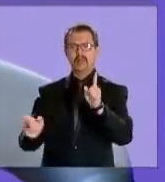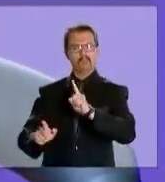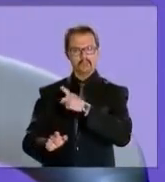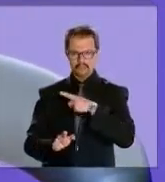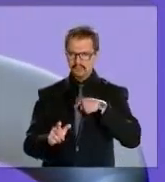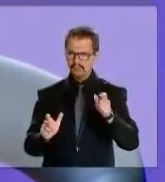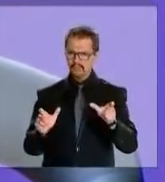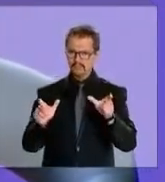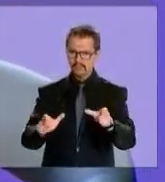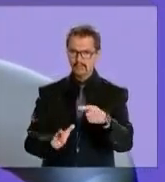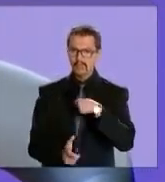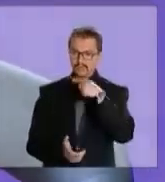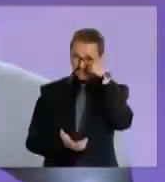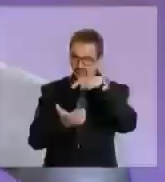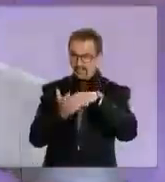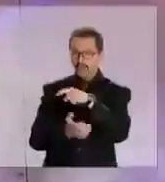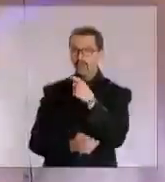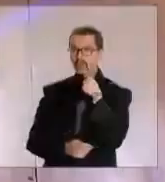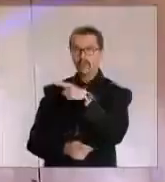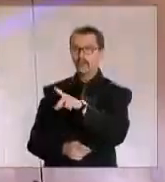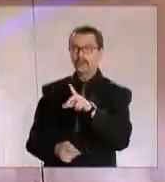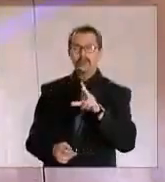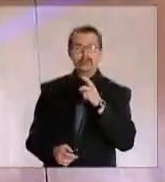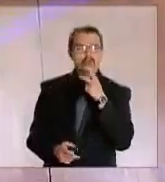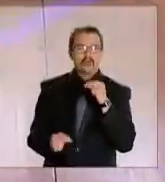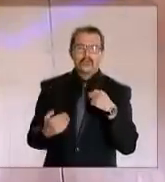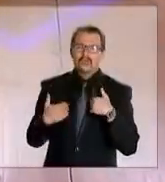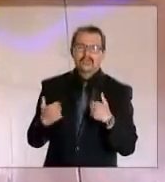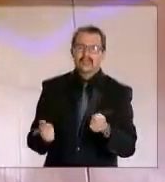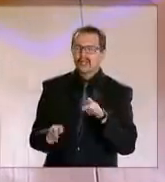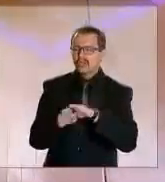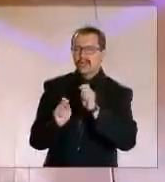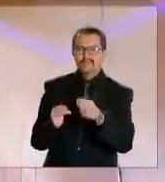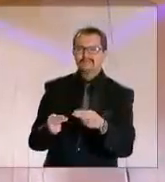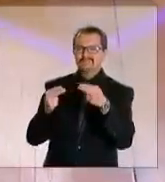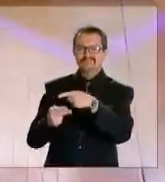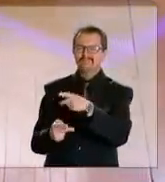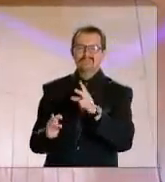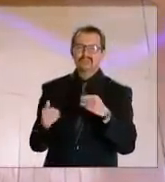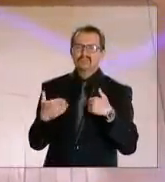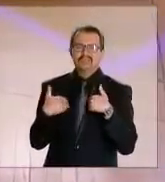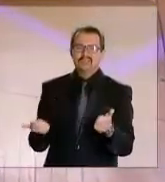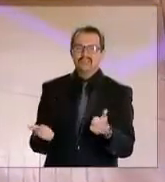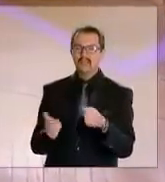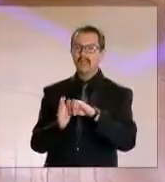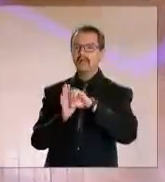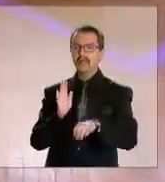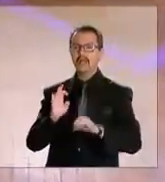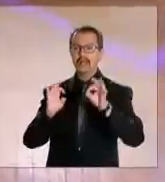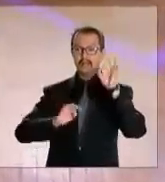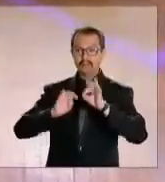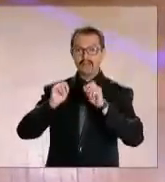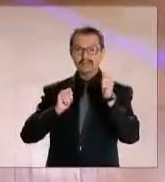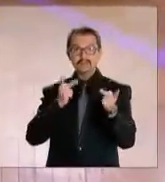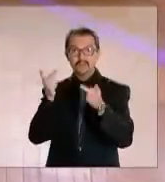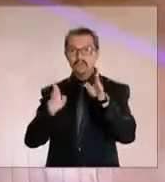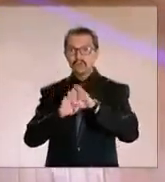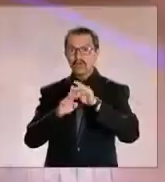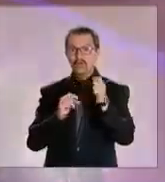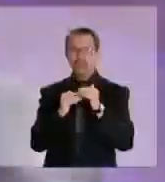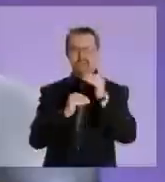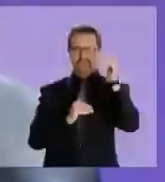las encuestas andrés no son suficientes hoy el santos le ganó al toluca y todo mundo decía que ganar al toluca